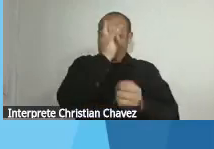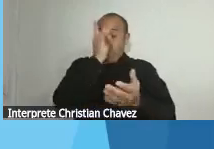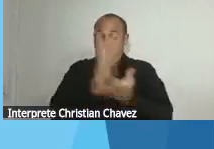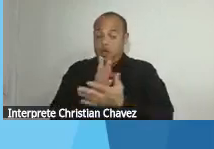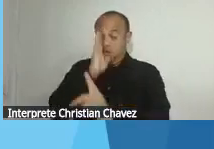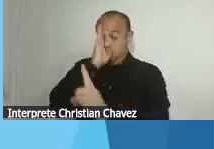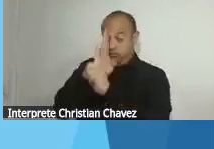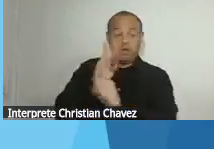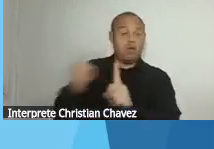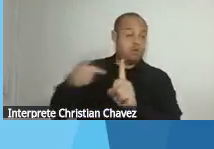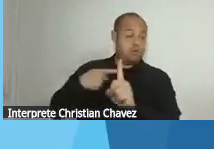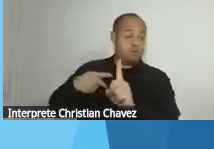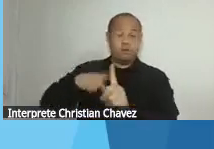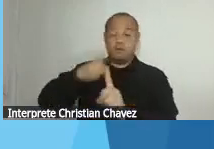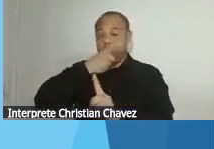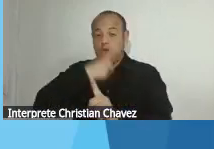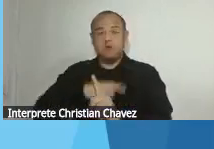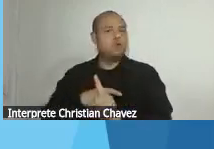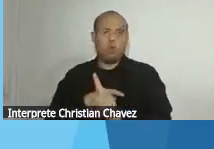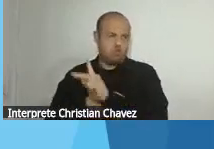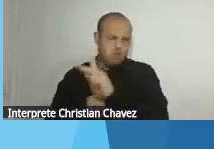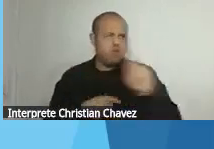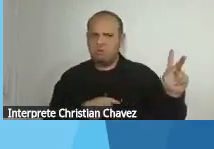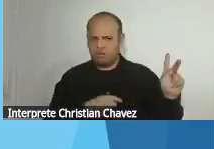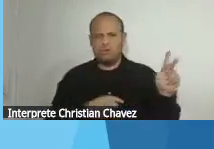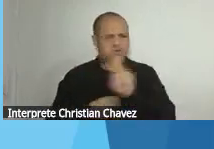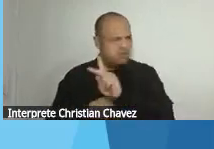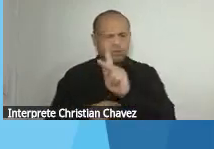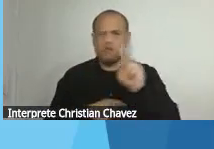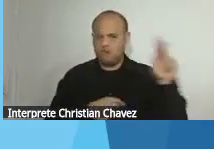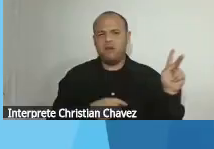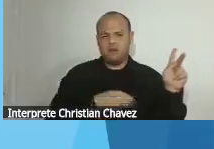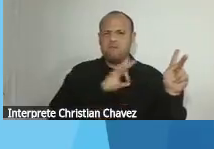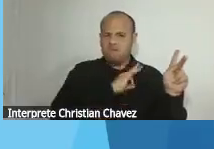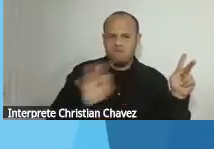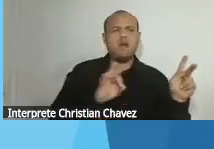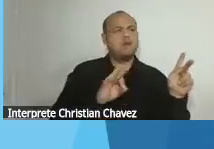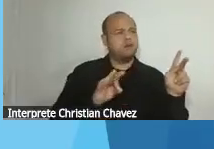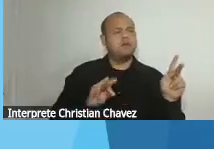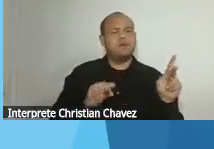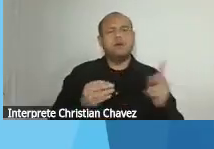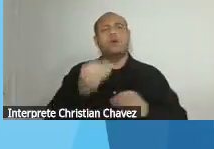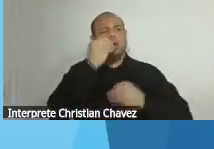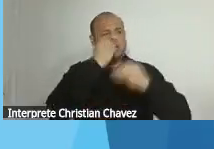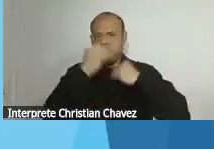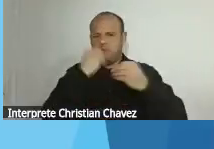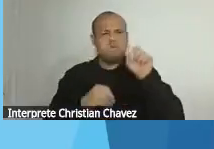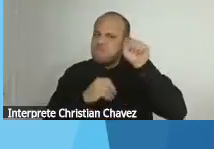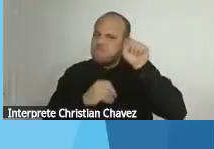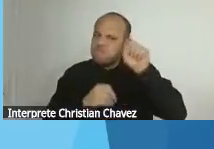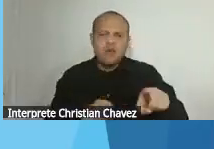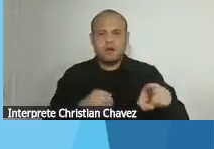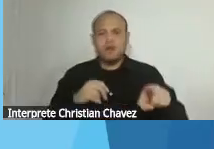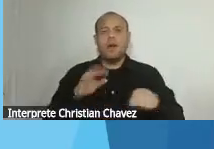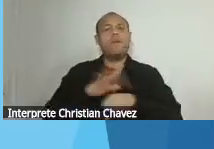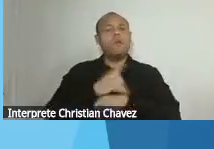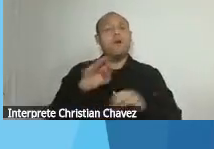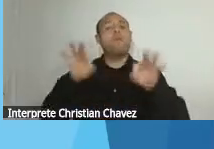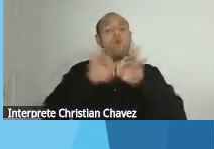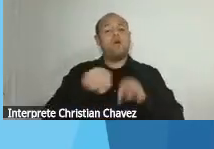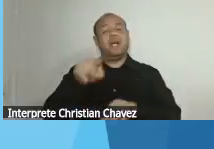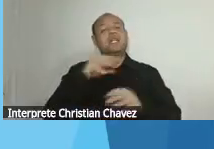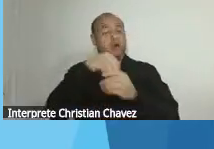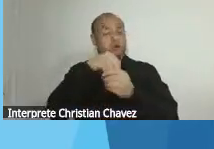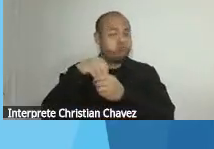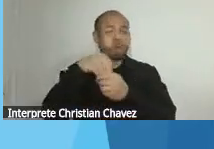manera, sino en realidad es que todas las personas en general, sí, nuestra alimentación pues tiene que ser completa, sí, tiene que ser